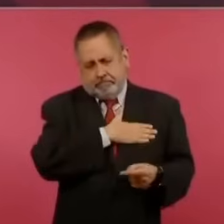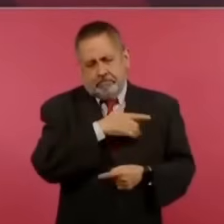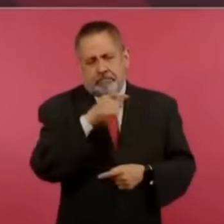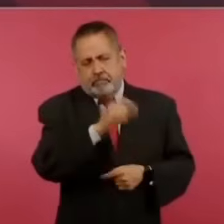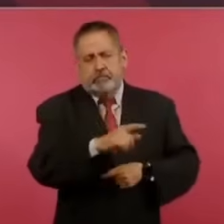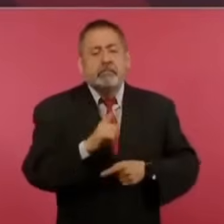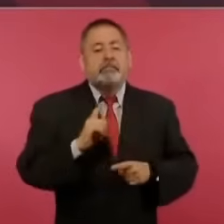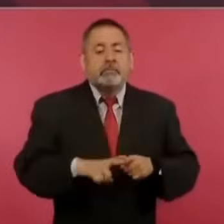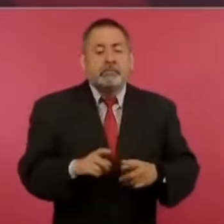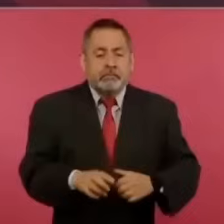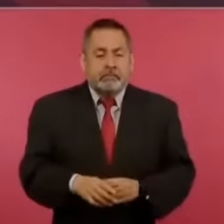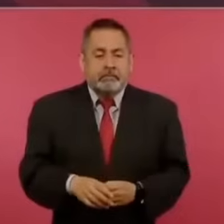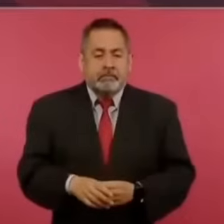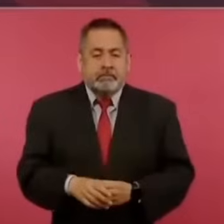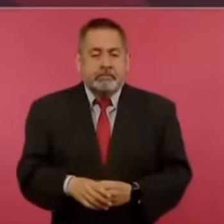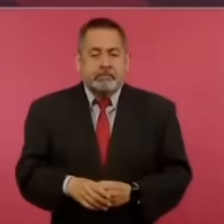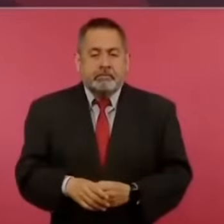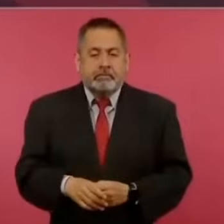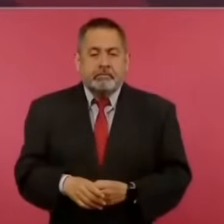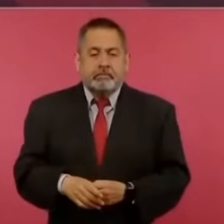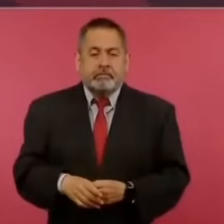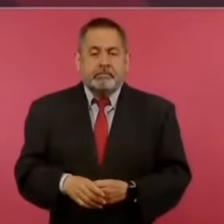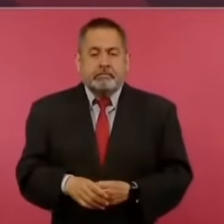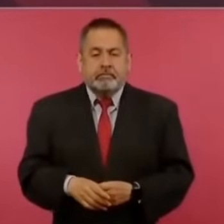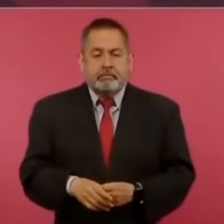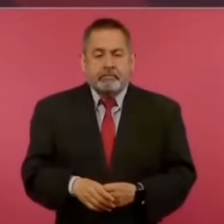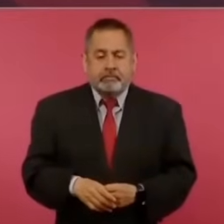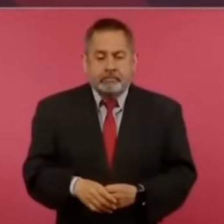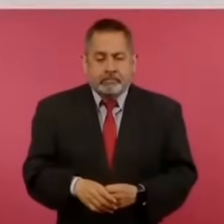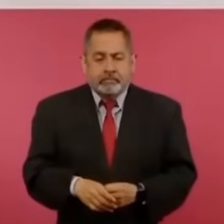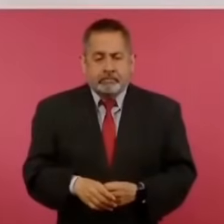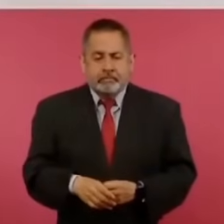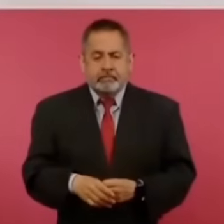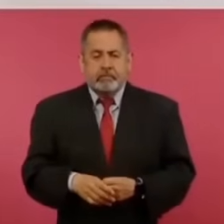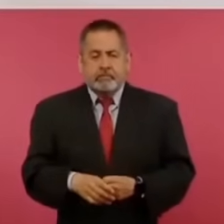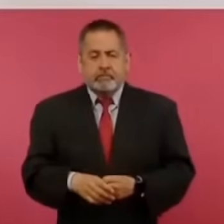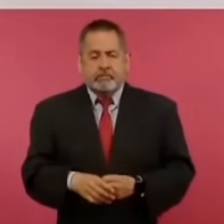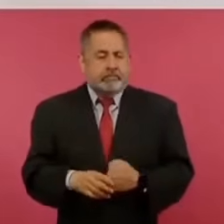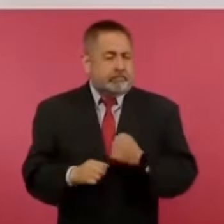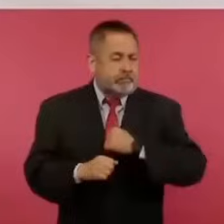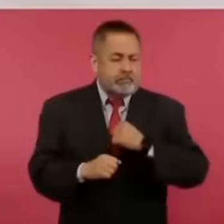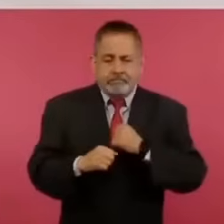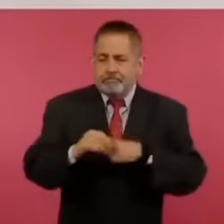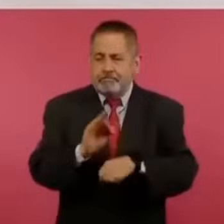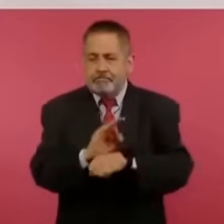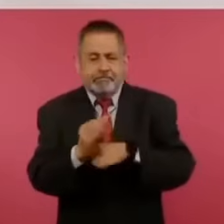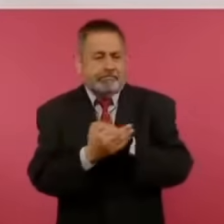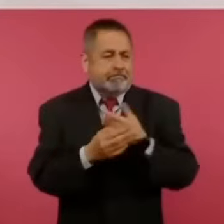es que hacen muchas relaciones públicas,